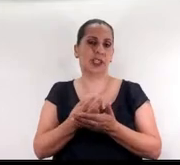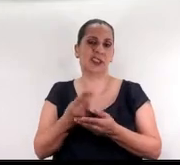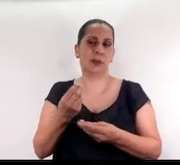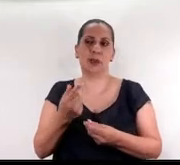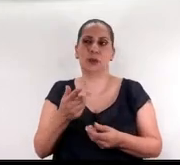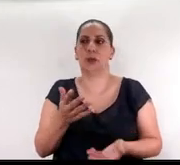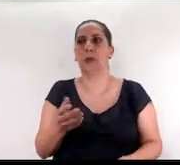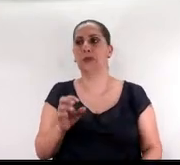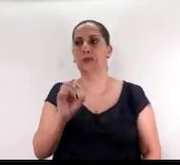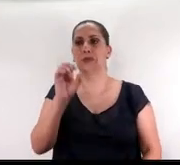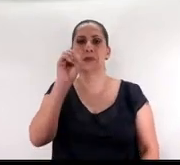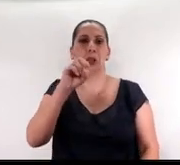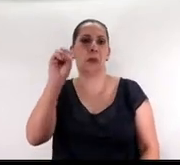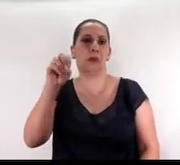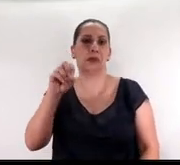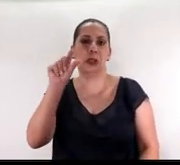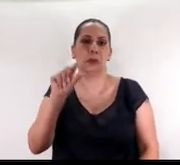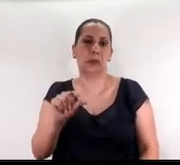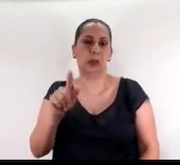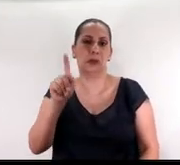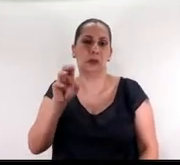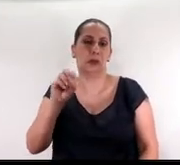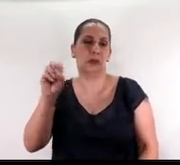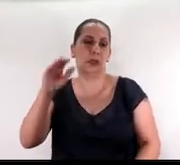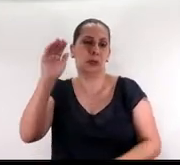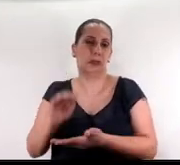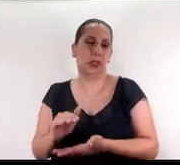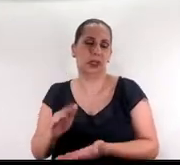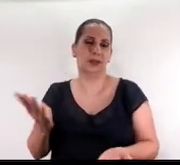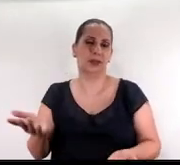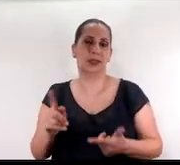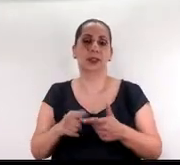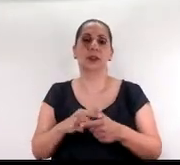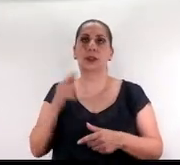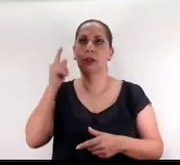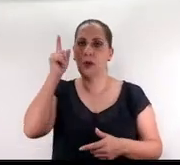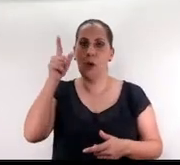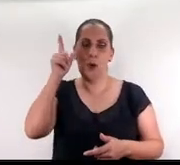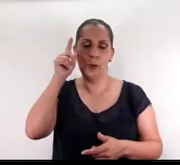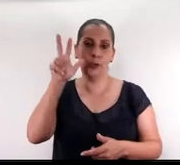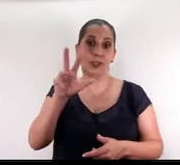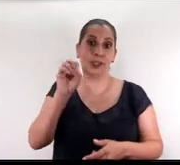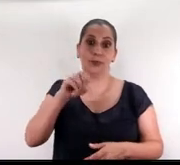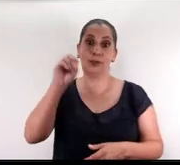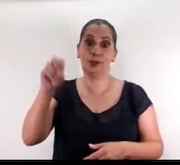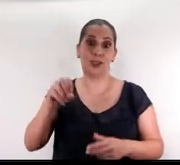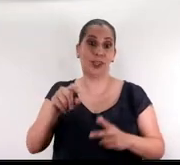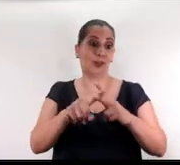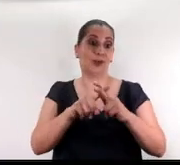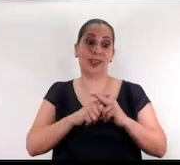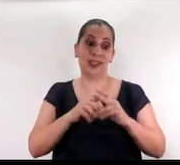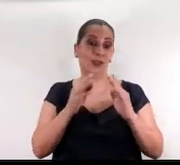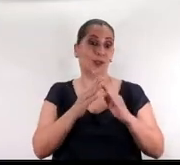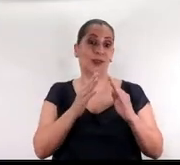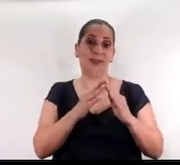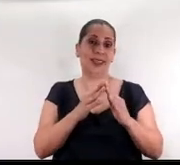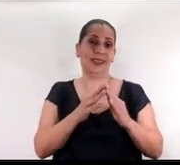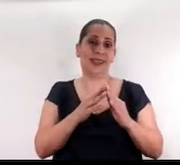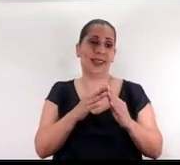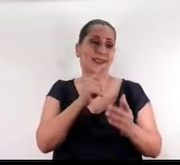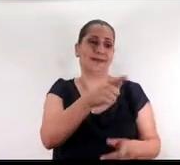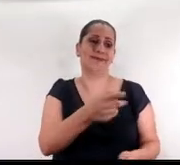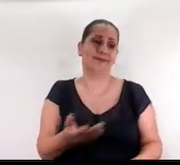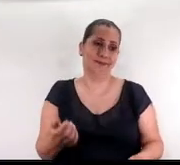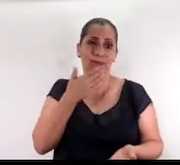del 1%. Entonces es obvio que el 3% de crédito de viviendas tiene